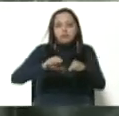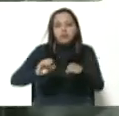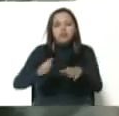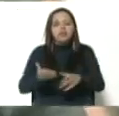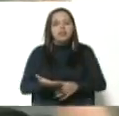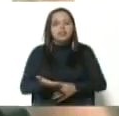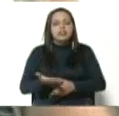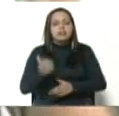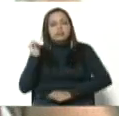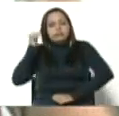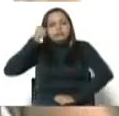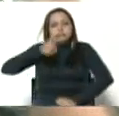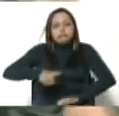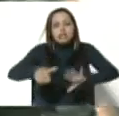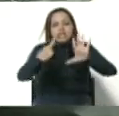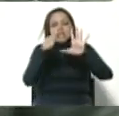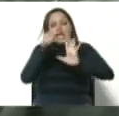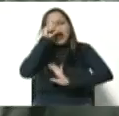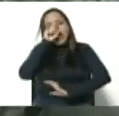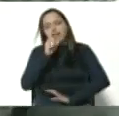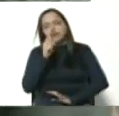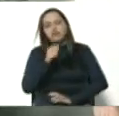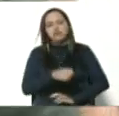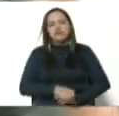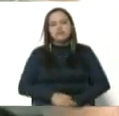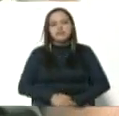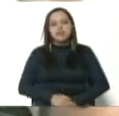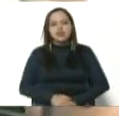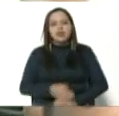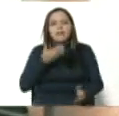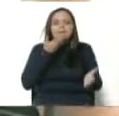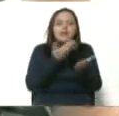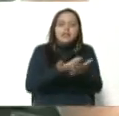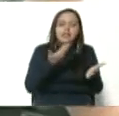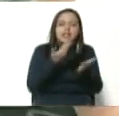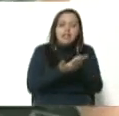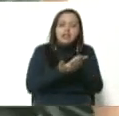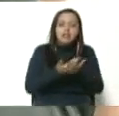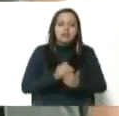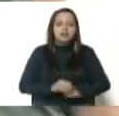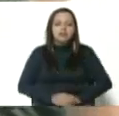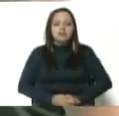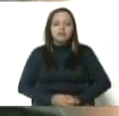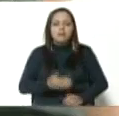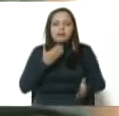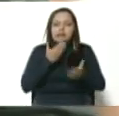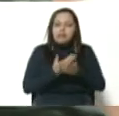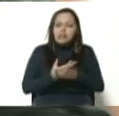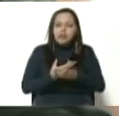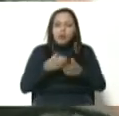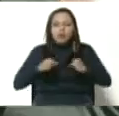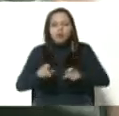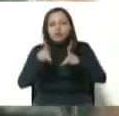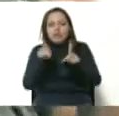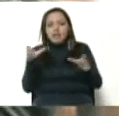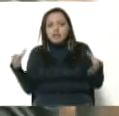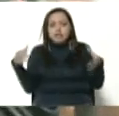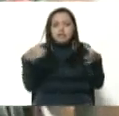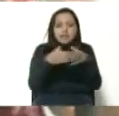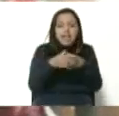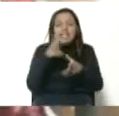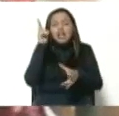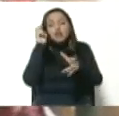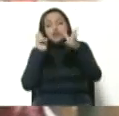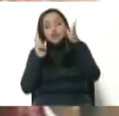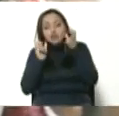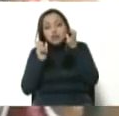hace más de 6 años venimos solicitando a Gañote Partido que nos den la oportunidad, que nos escuchen,